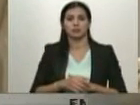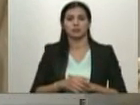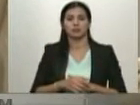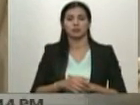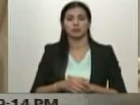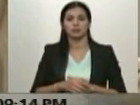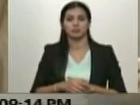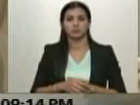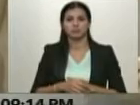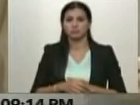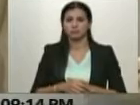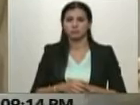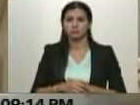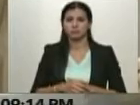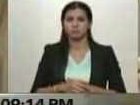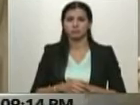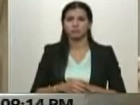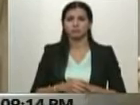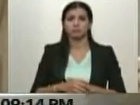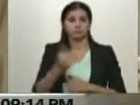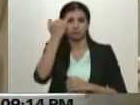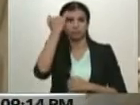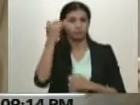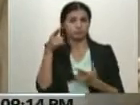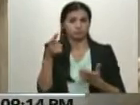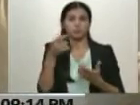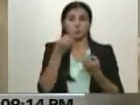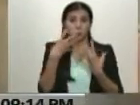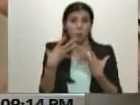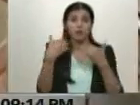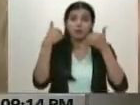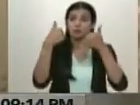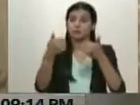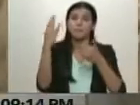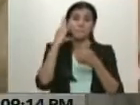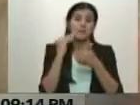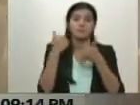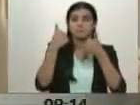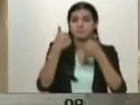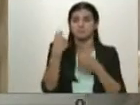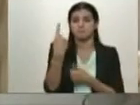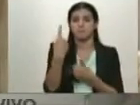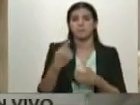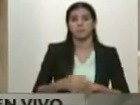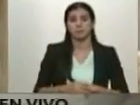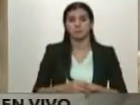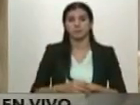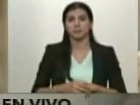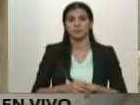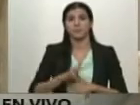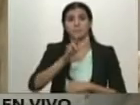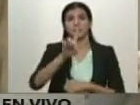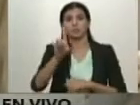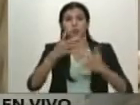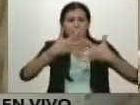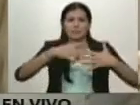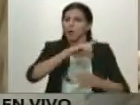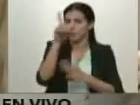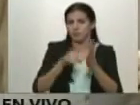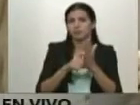ranurados, y es una iniciativa que bueno, ya exitosa y es la primera de bueno, de 21 empresas en total